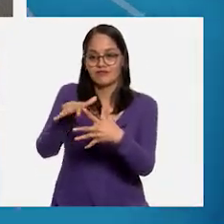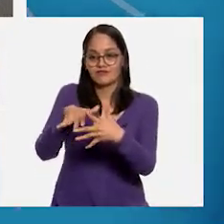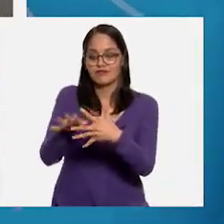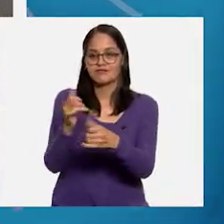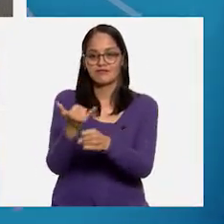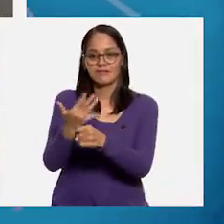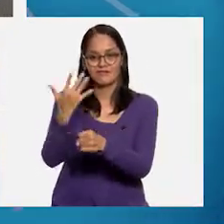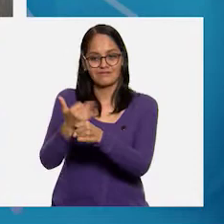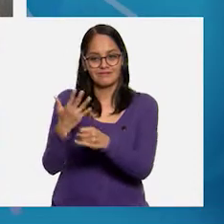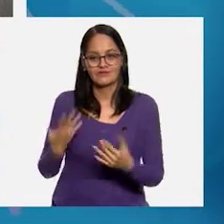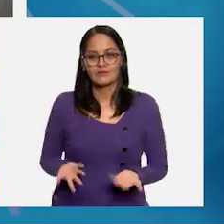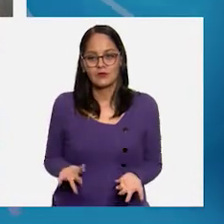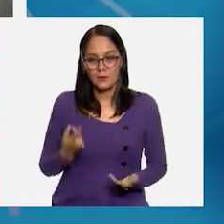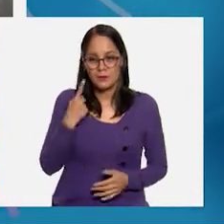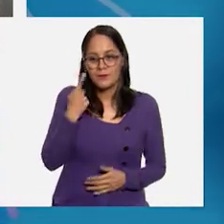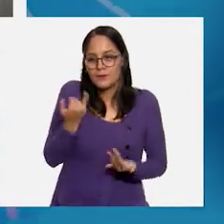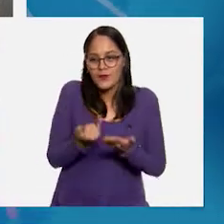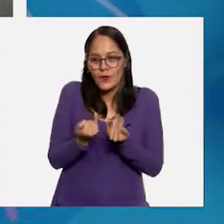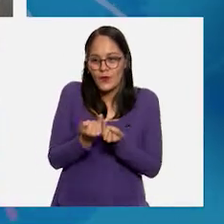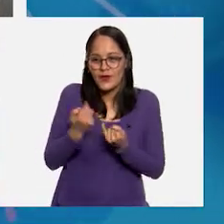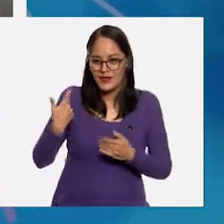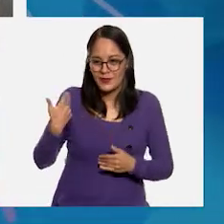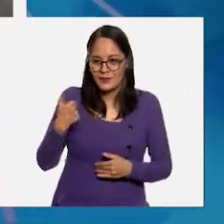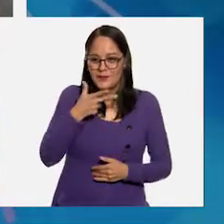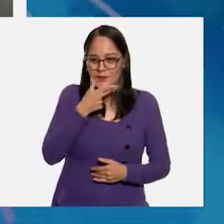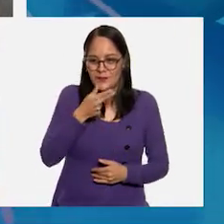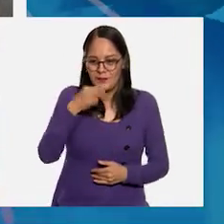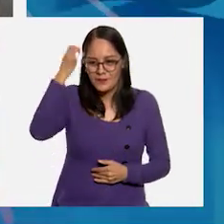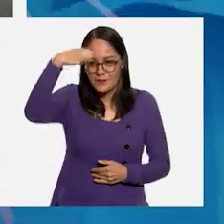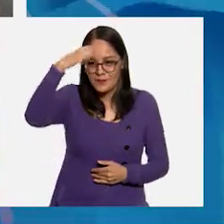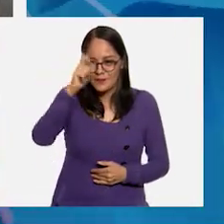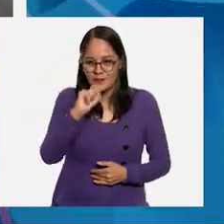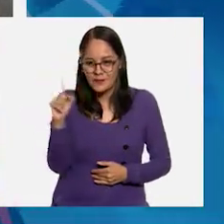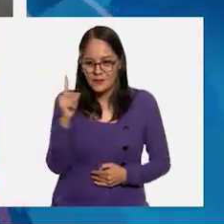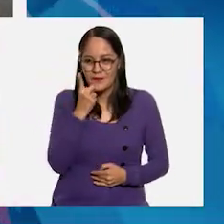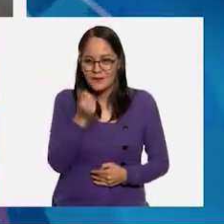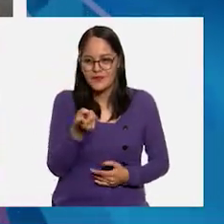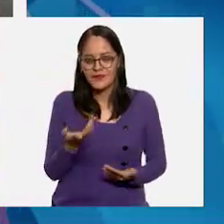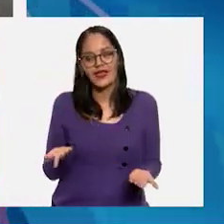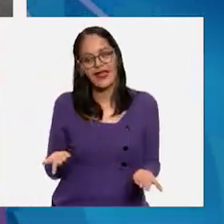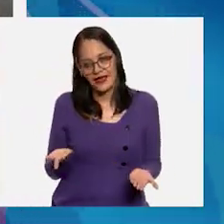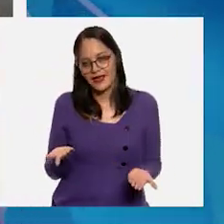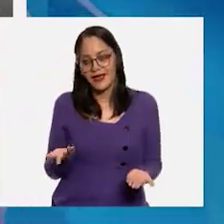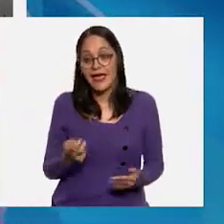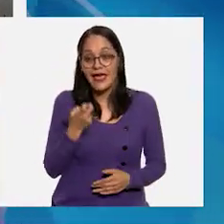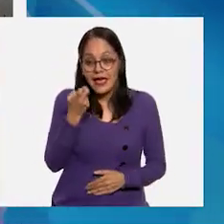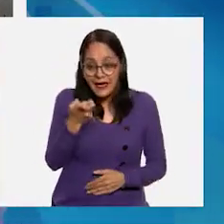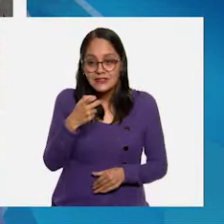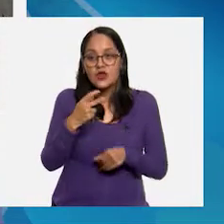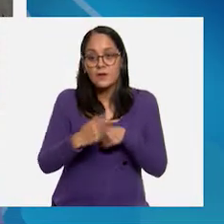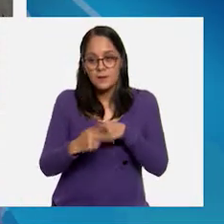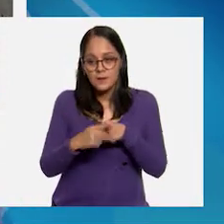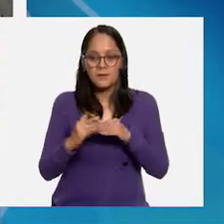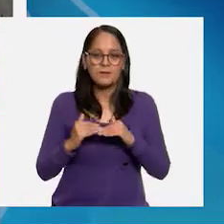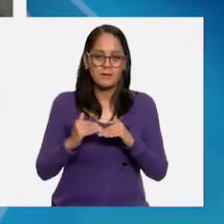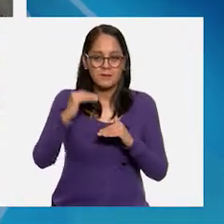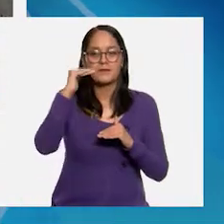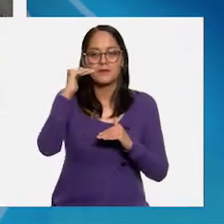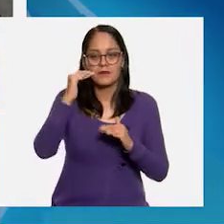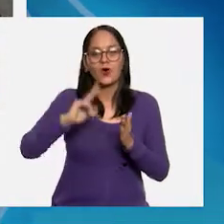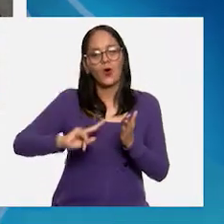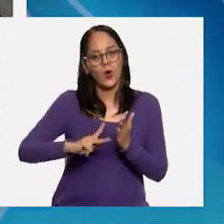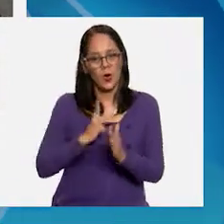agua, tal como nos lo dijo el experto en inundaciones. Eso incrementa el riesgo de que suceda